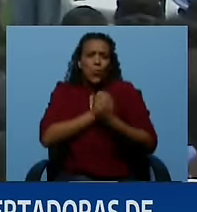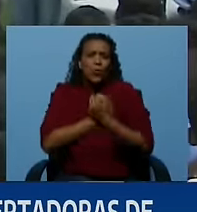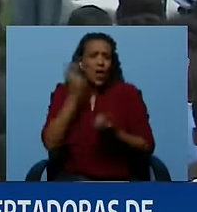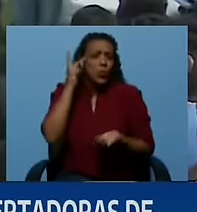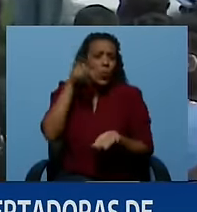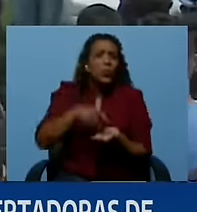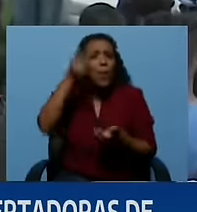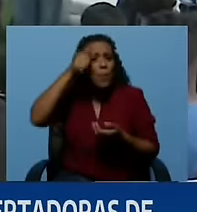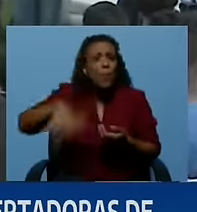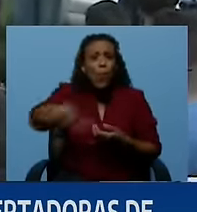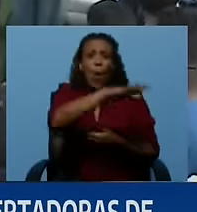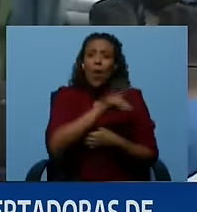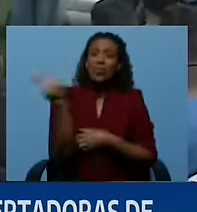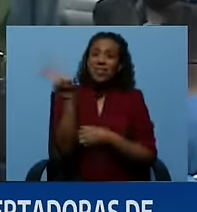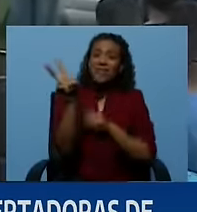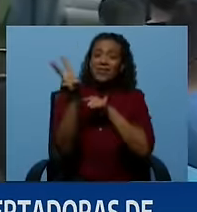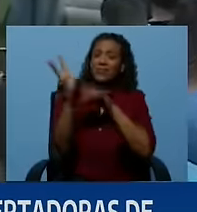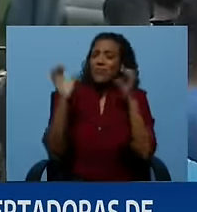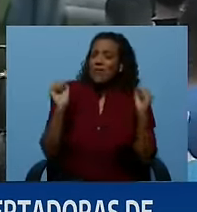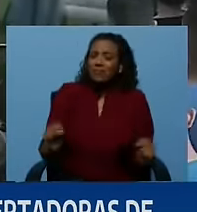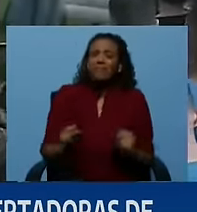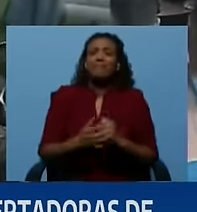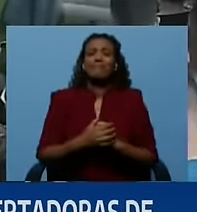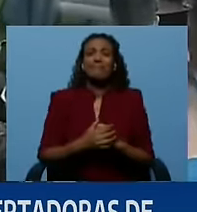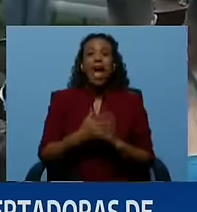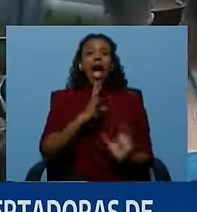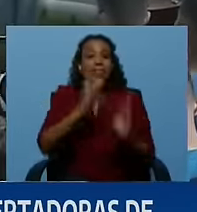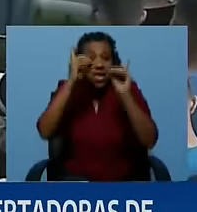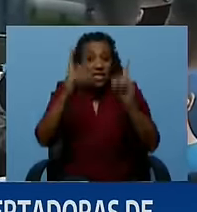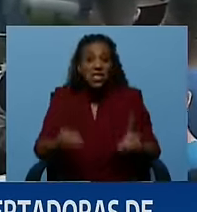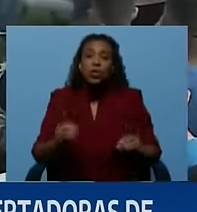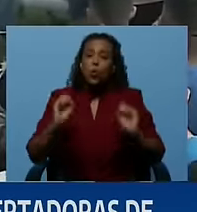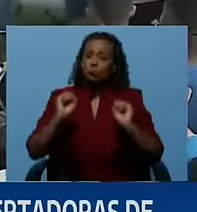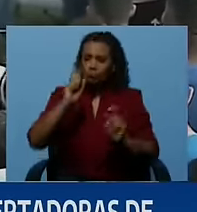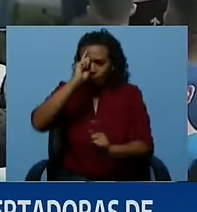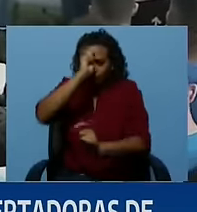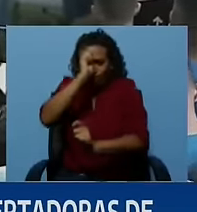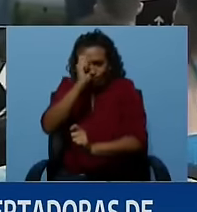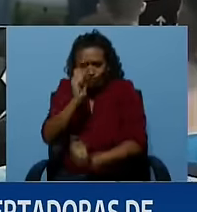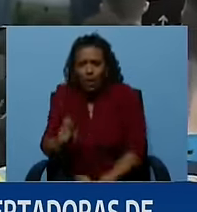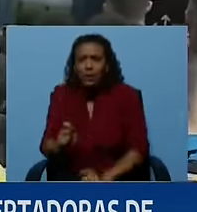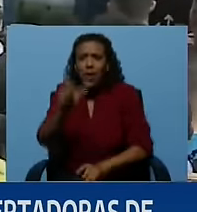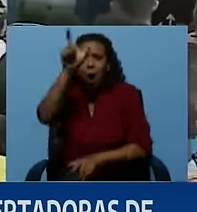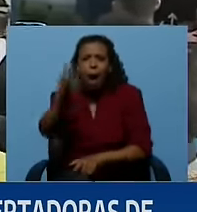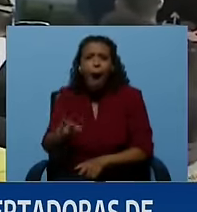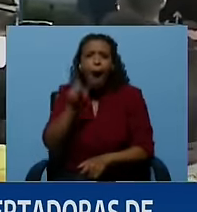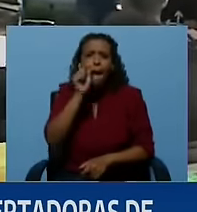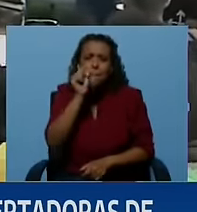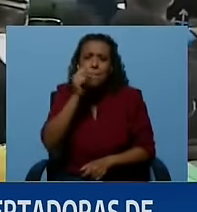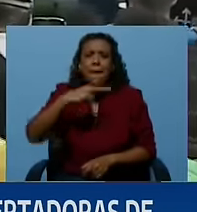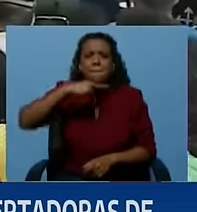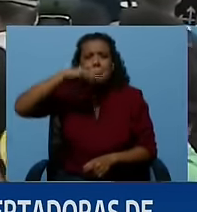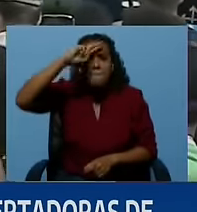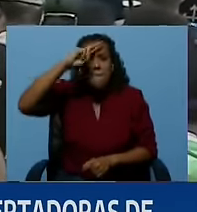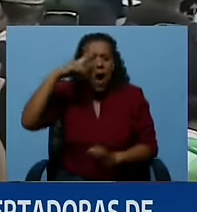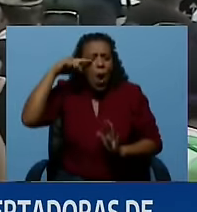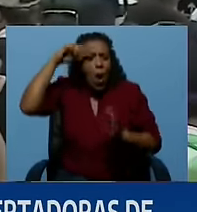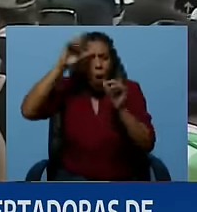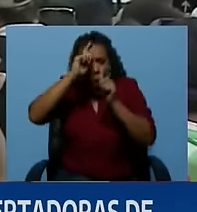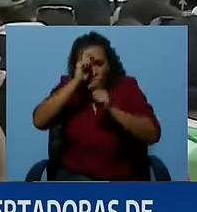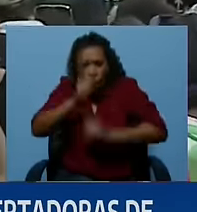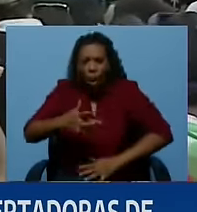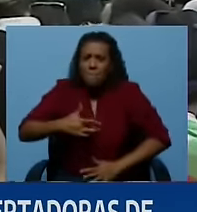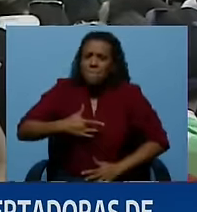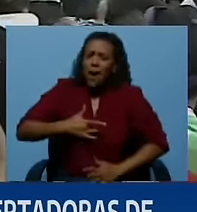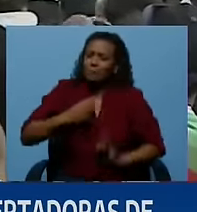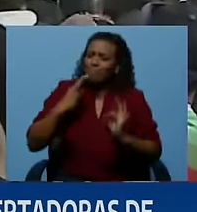con el pueblo de Venezuela, que ha decidido rendirle este homenaje que nos honra profundamente a